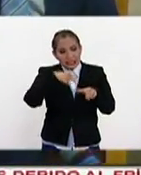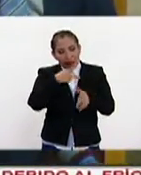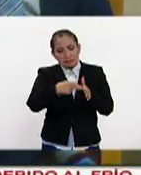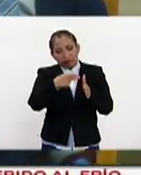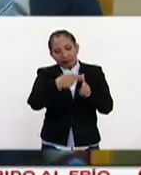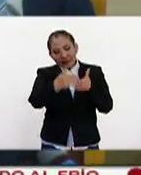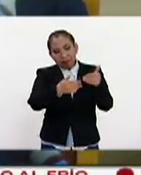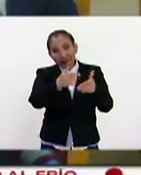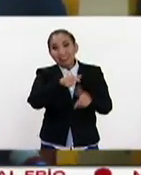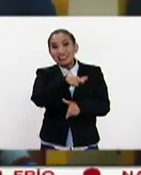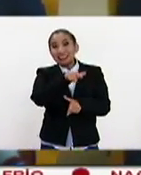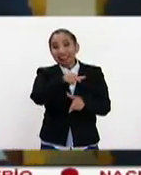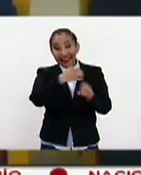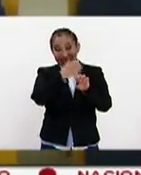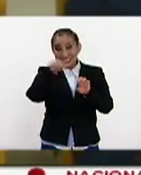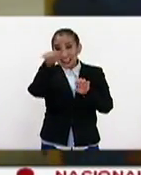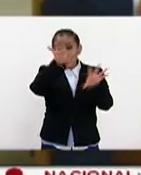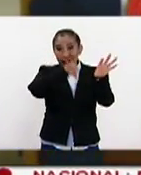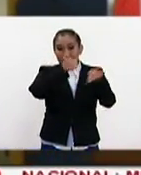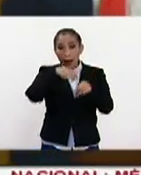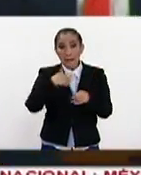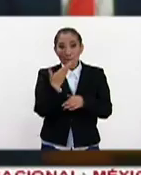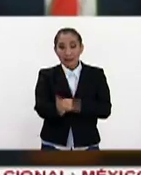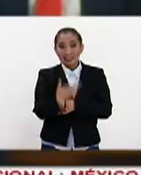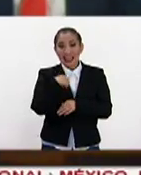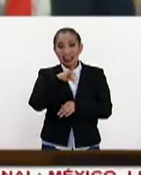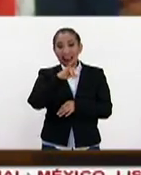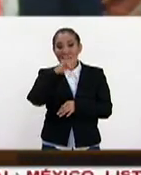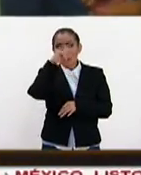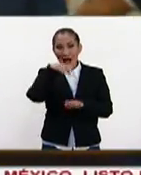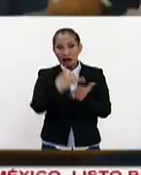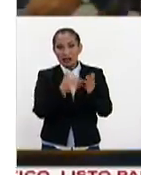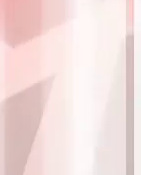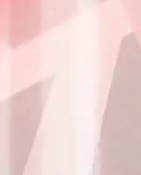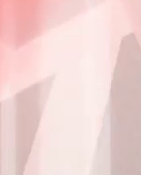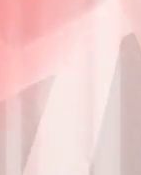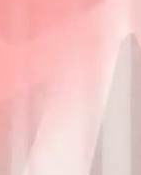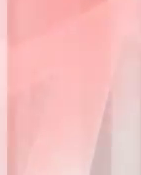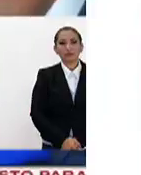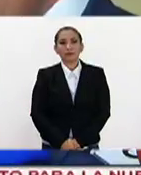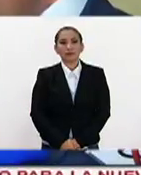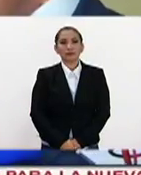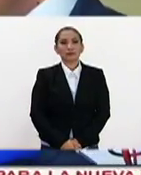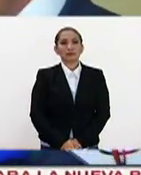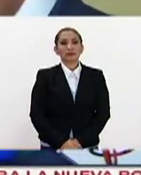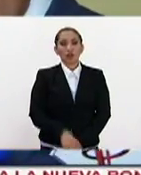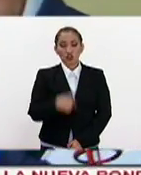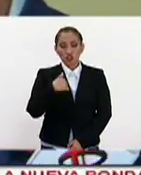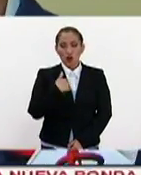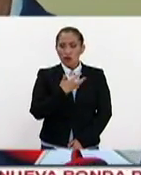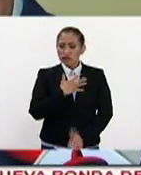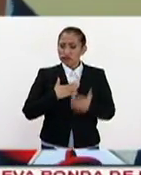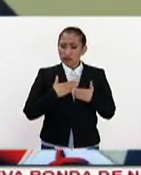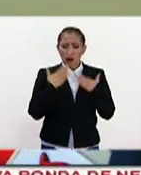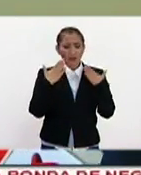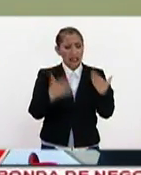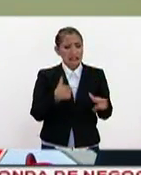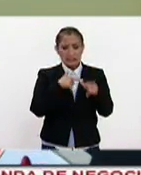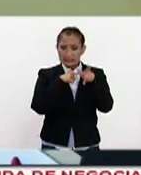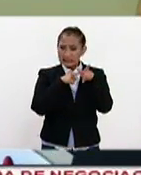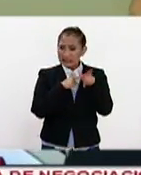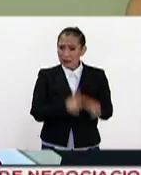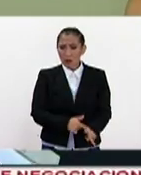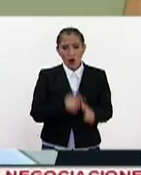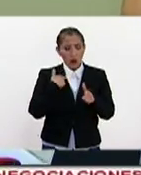ritmo, logrará las 17 entidades que solicita el INE para su registro. Lo que tengo es confianza de que si